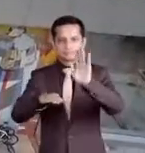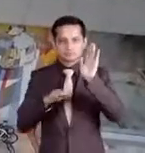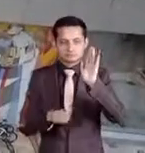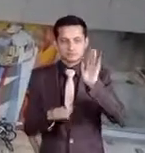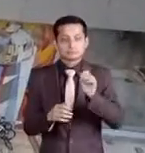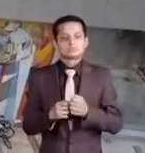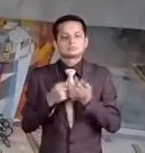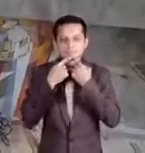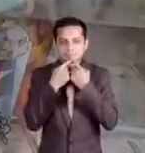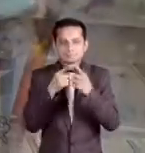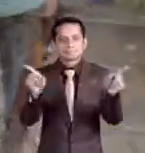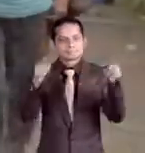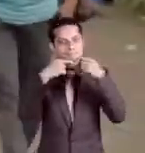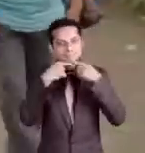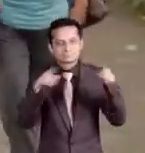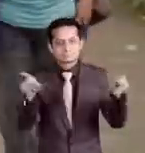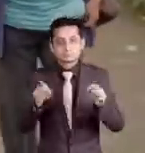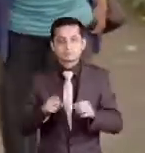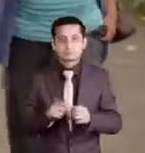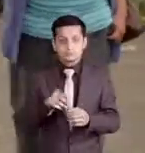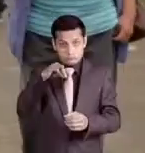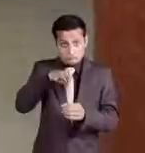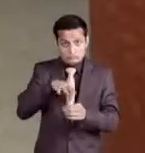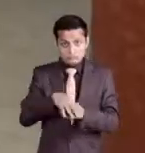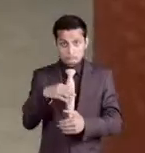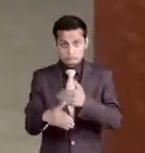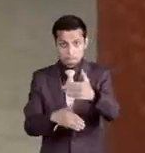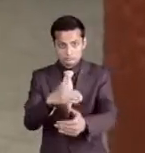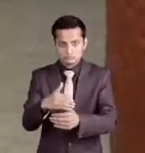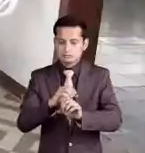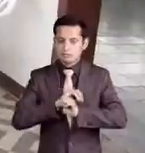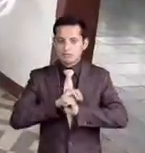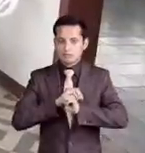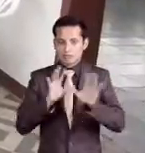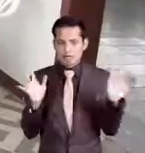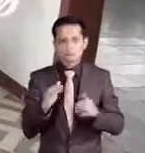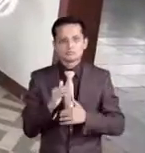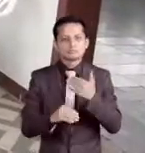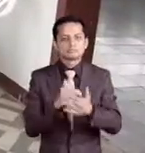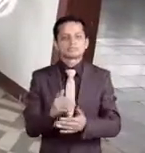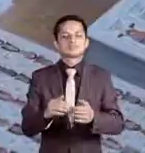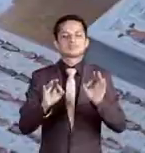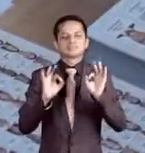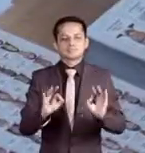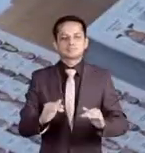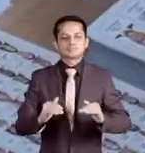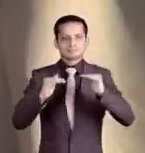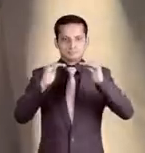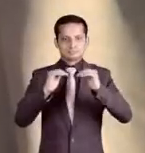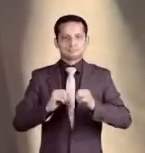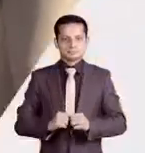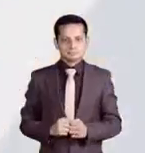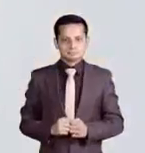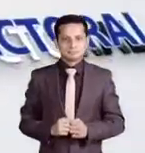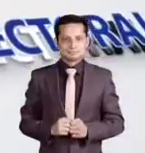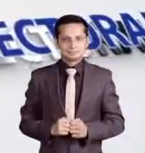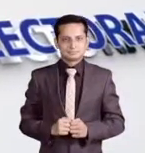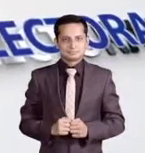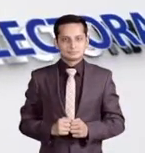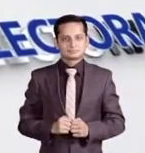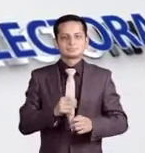El compromiso con las ecuatorianas y ecuatorianos de informar y brindar procesos electorales transparentes,